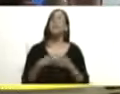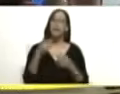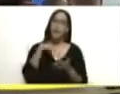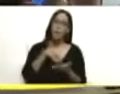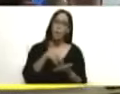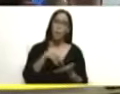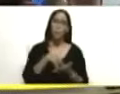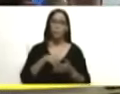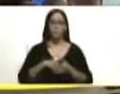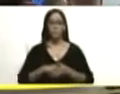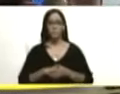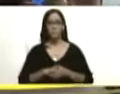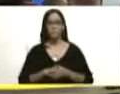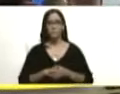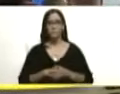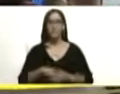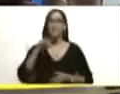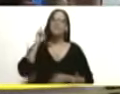Carabobo.